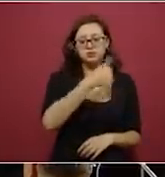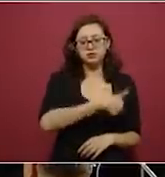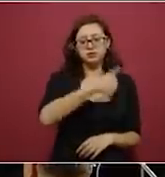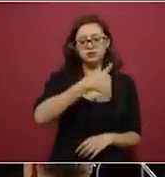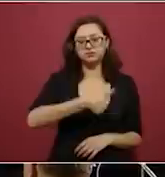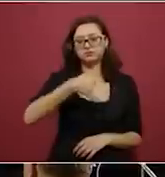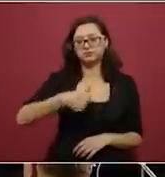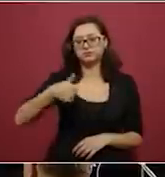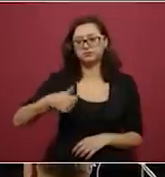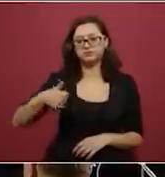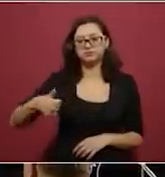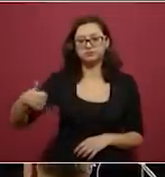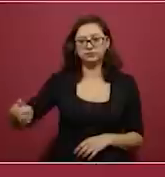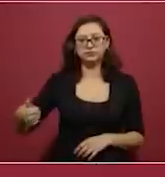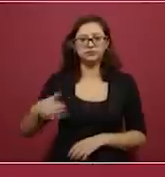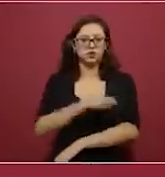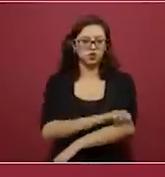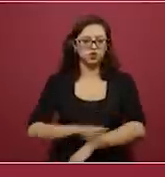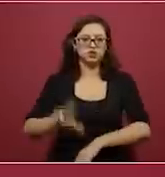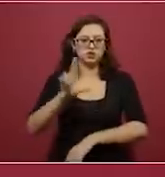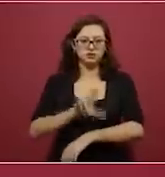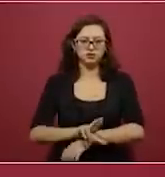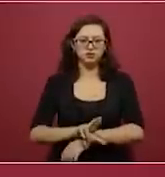de la coordinación